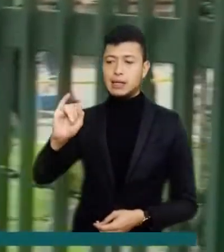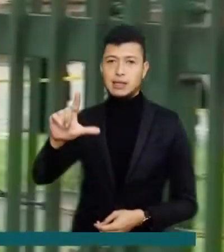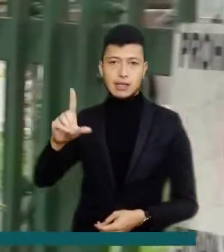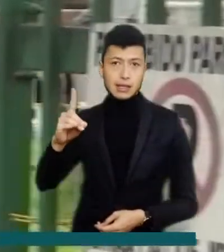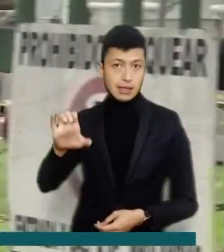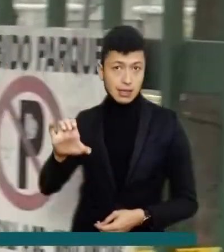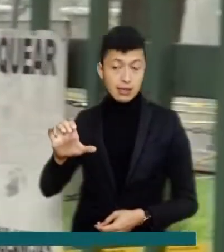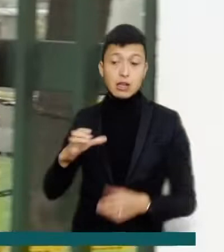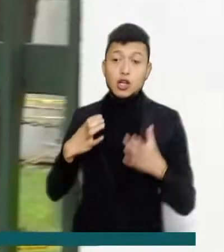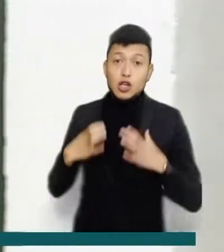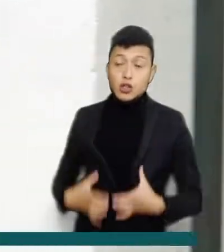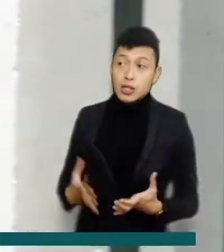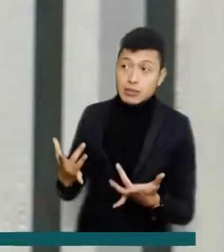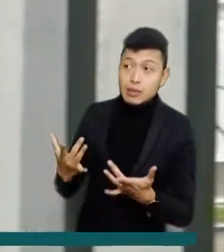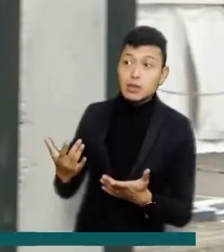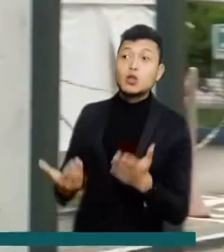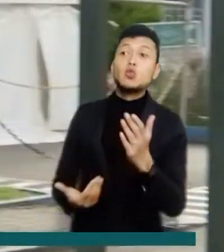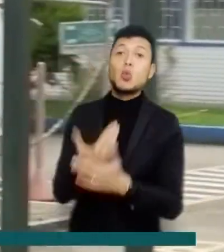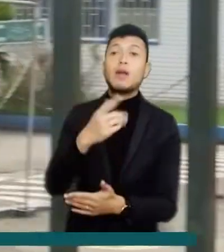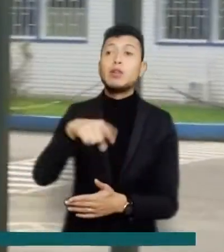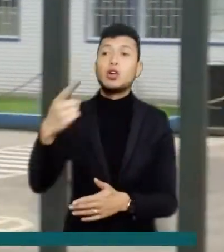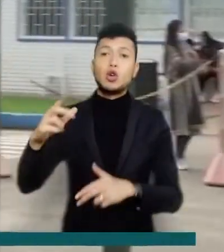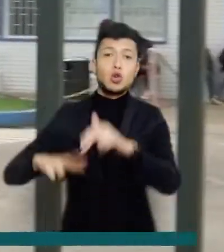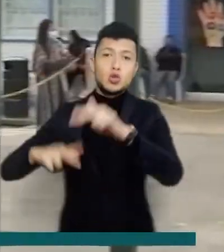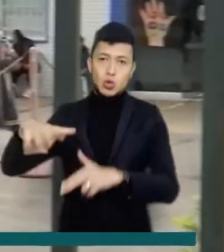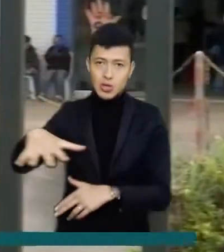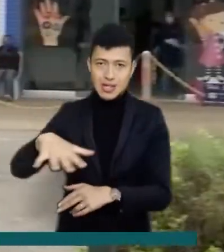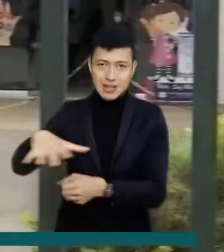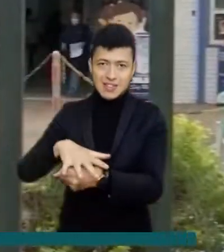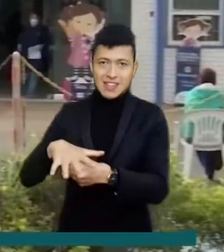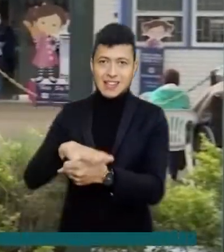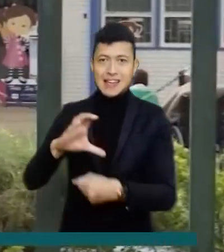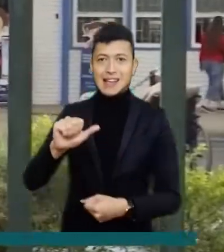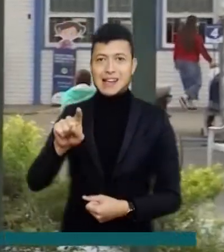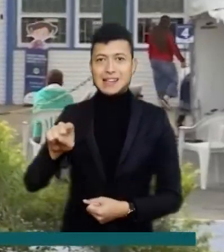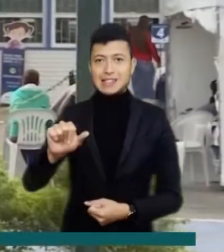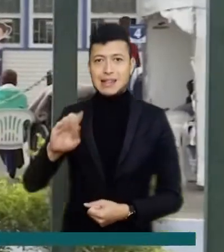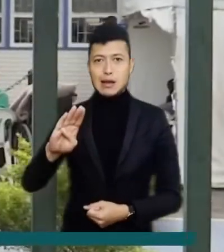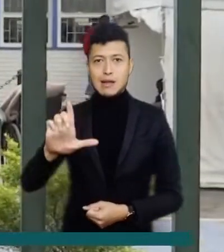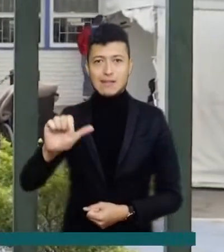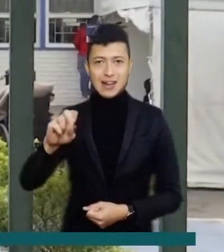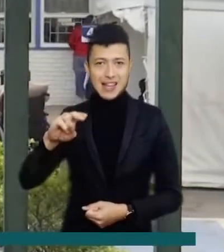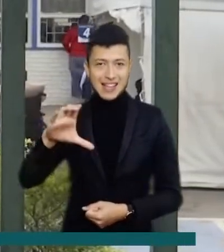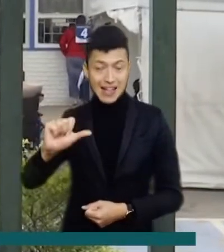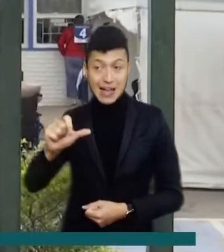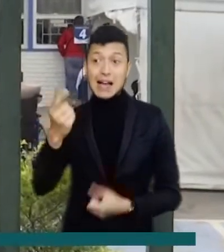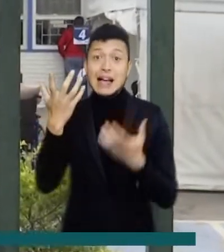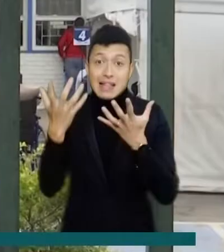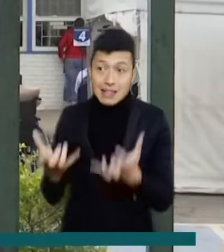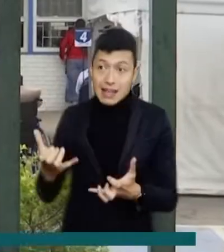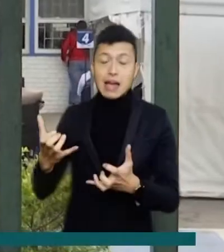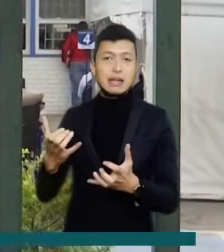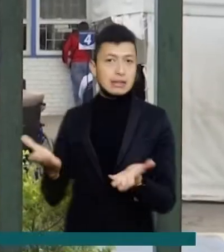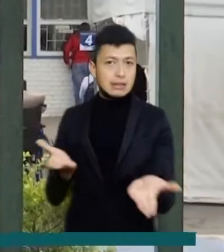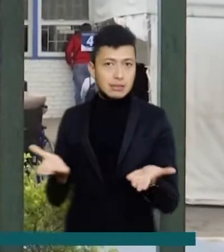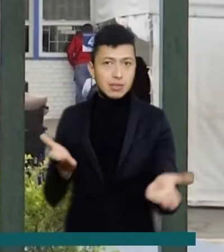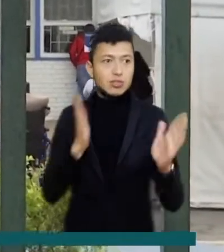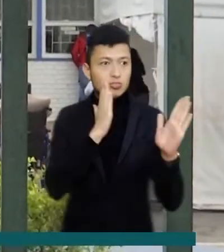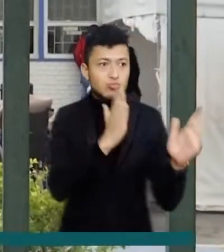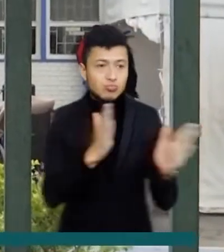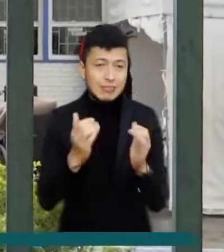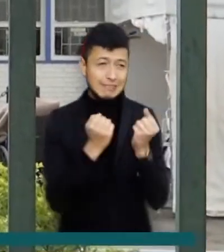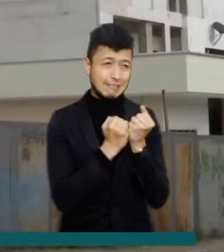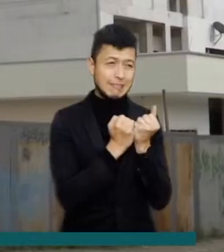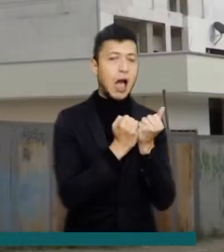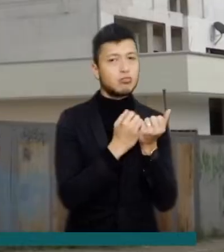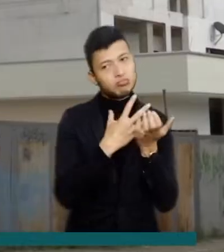ciudadanos esperan que con la nueva construcción ubicada en el sector de Casablanca mejore la atención médica y se descongestionen los servicios que aquí